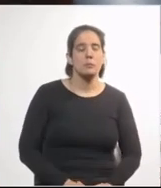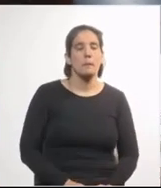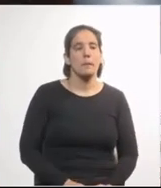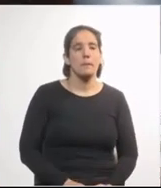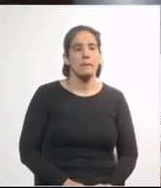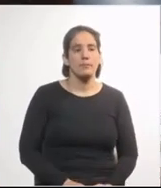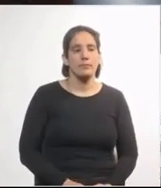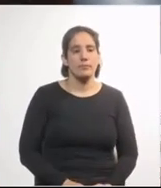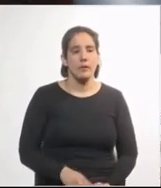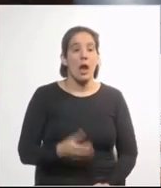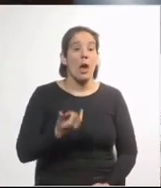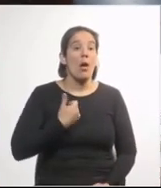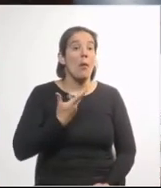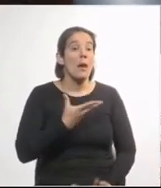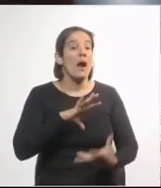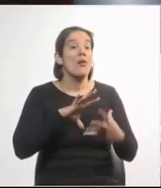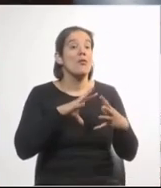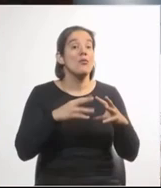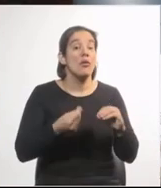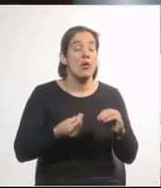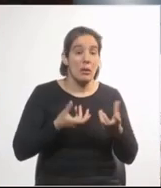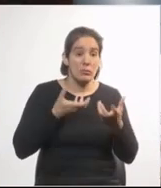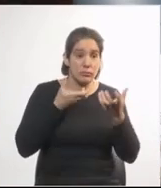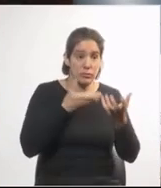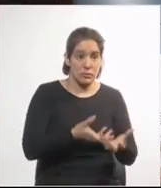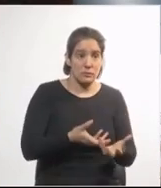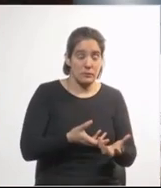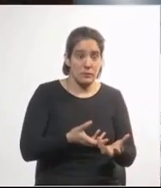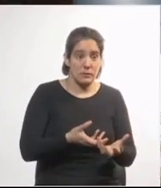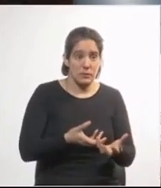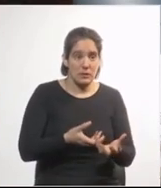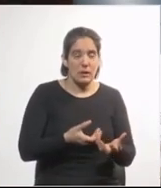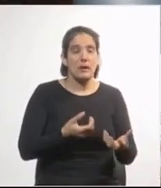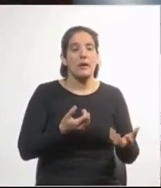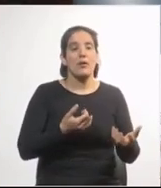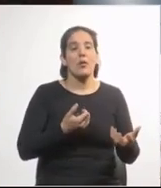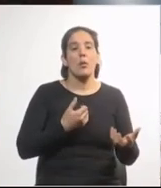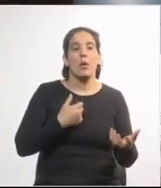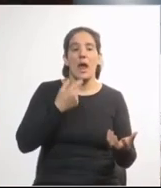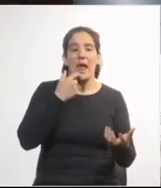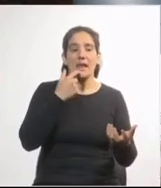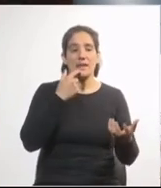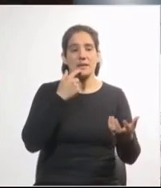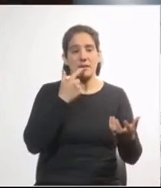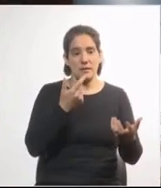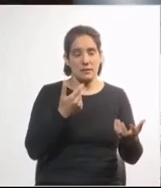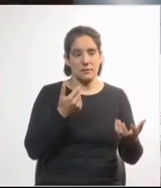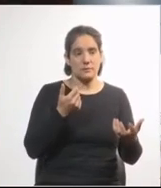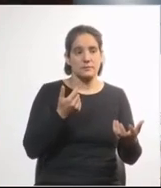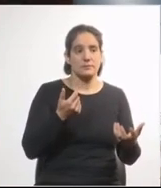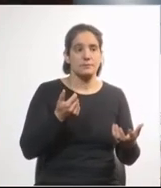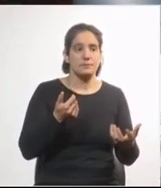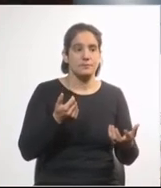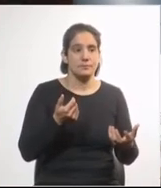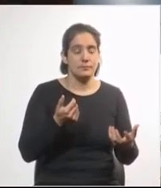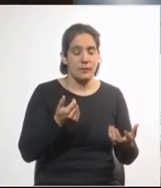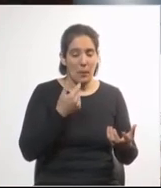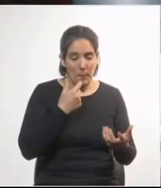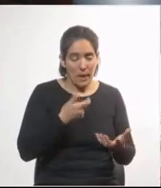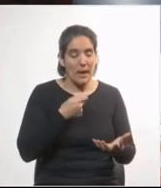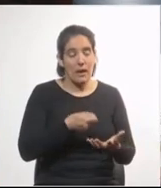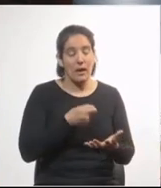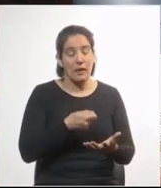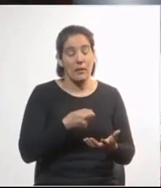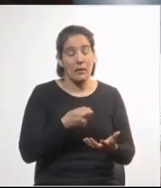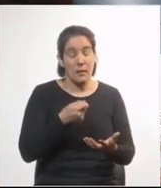rato, como gasto estructural a este sector, lo cual en términos relativos al monto del gasto público en